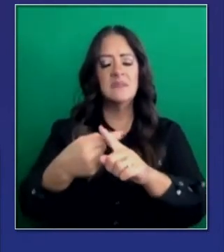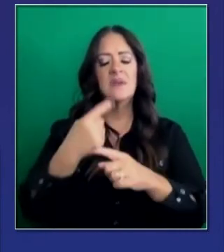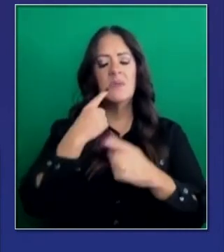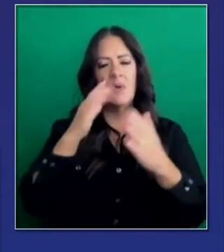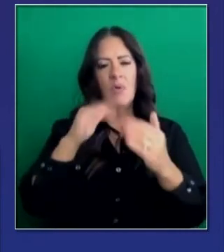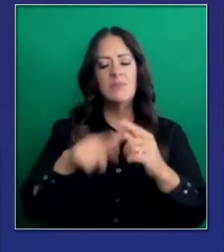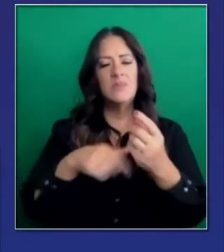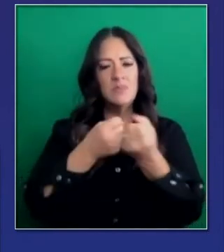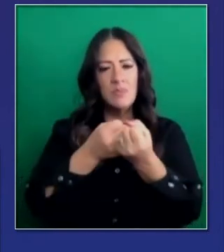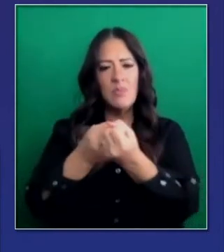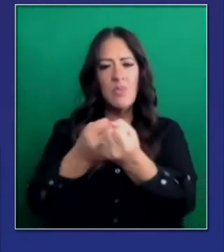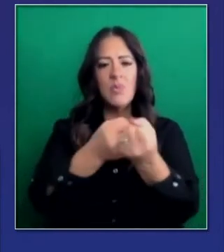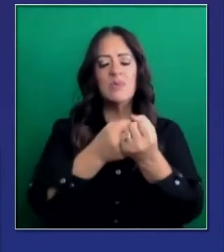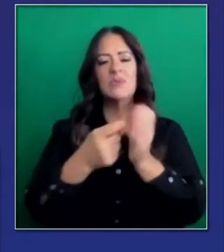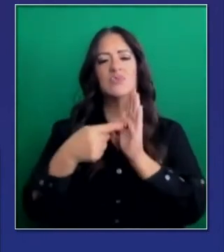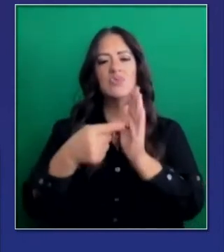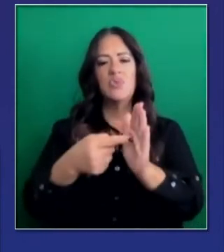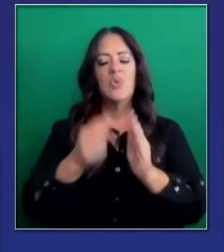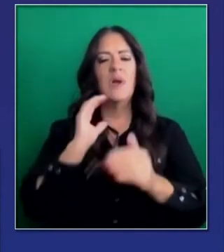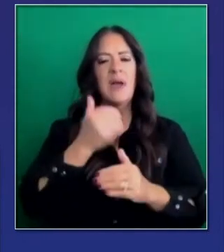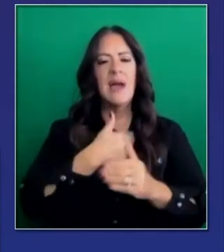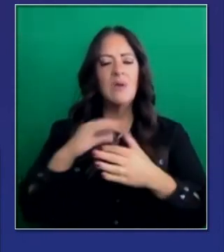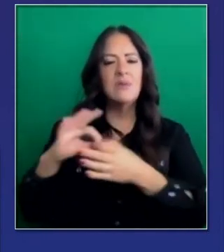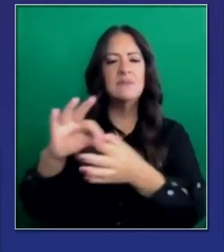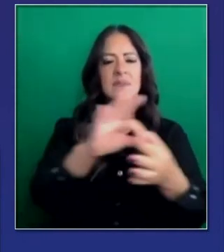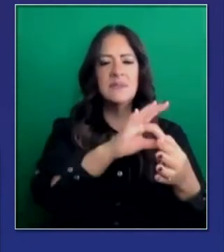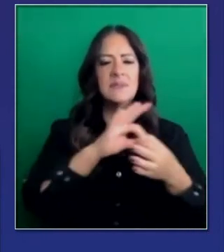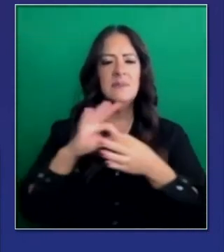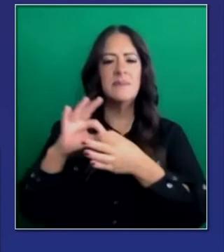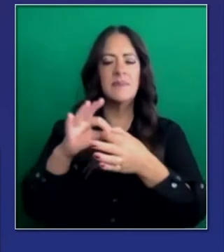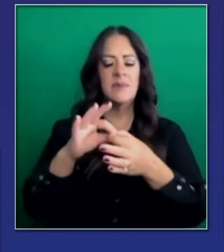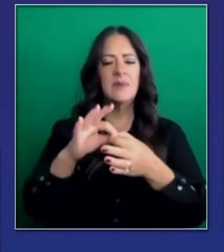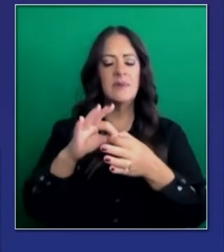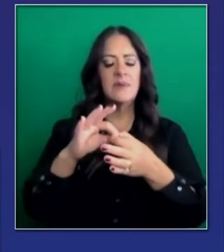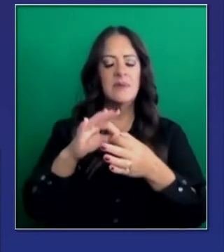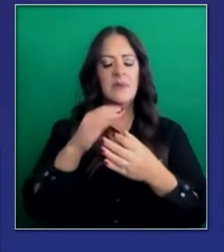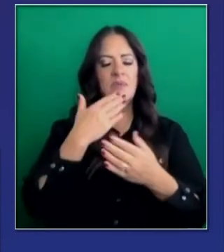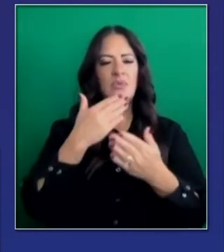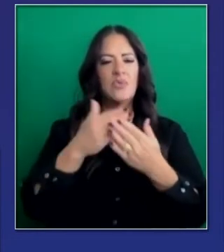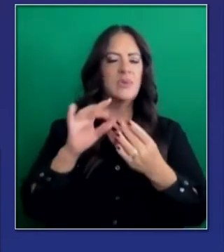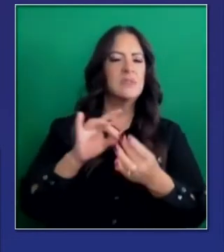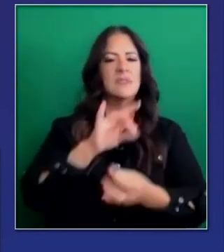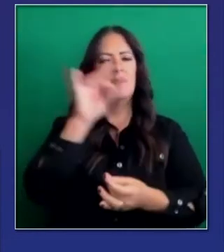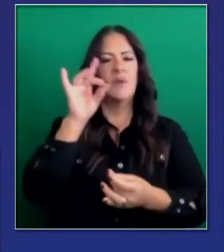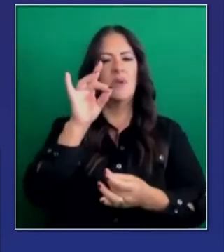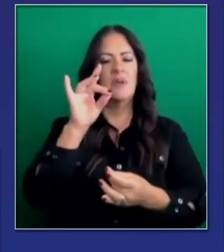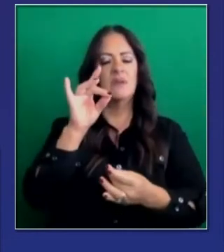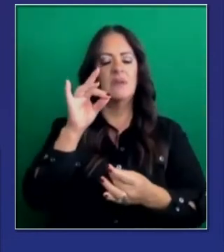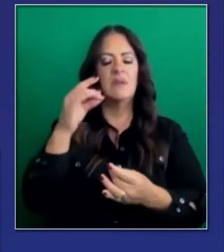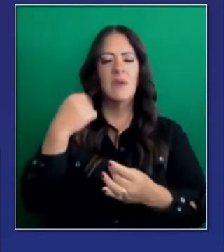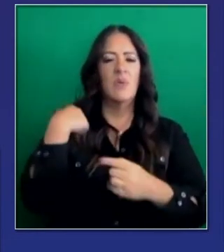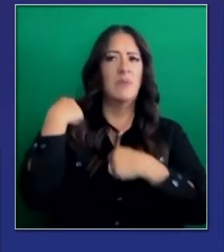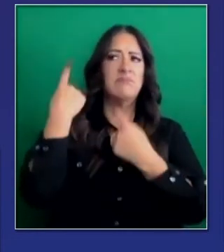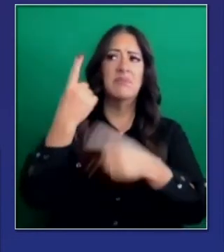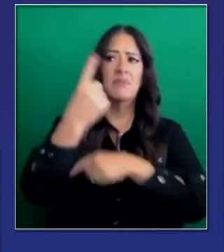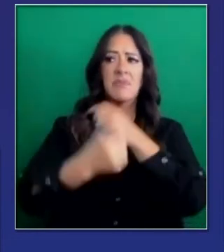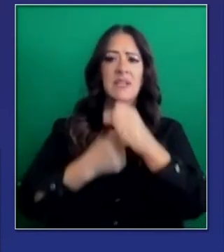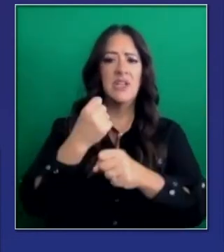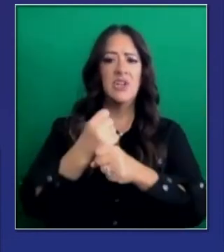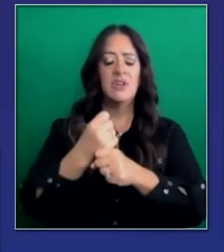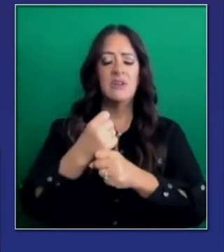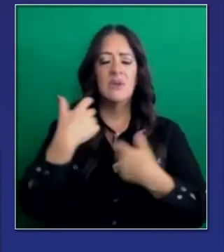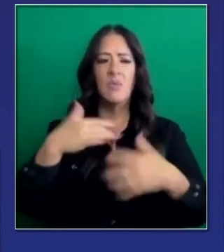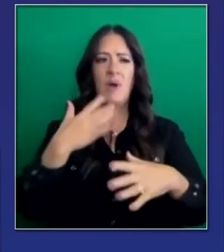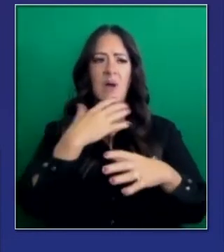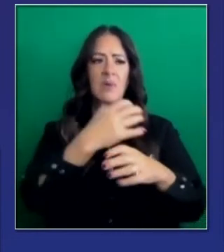apoyar y avanzar con el espíritu de colaboración que siempre hemos visto por hace más de un año con la legislatura de california